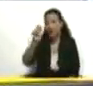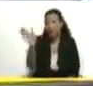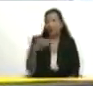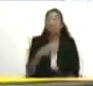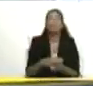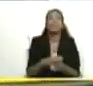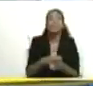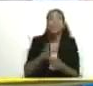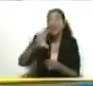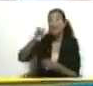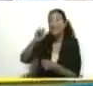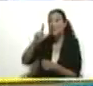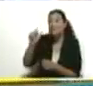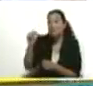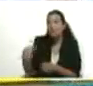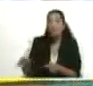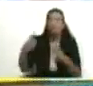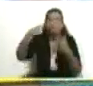Cecilia Top,